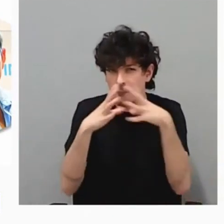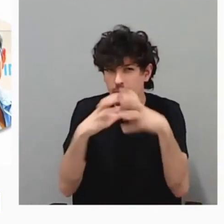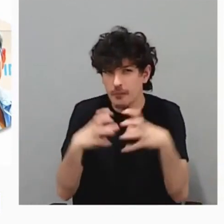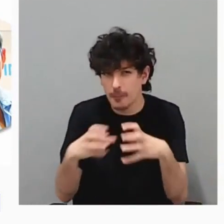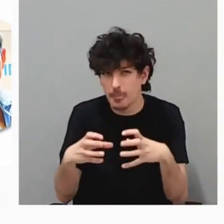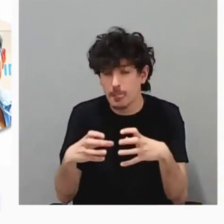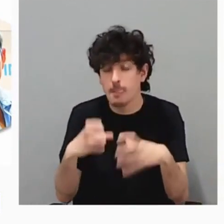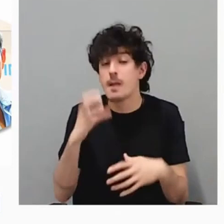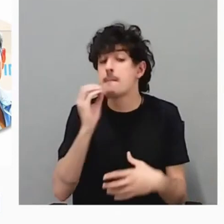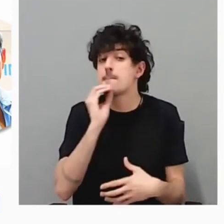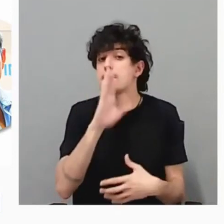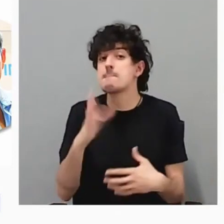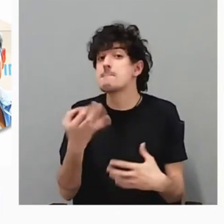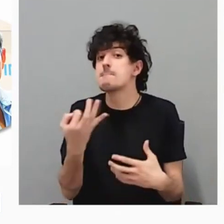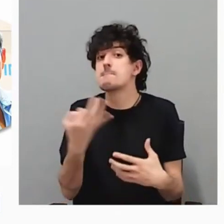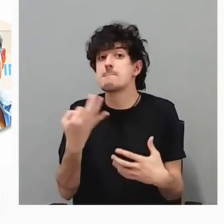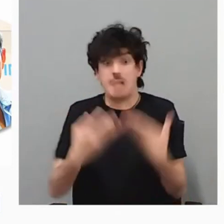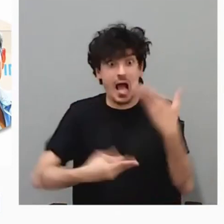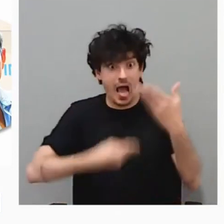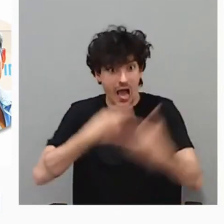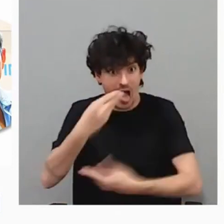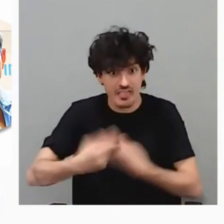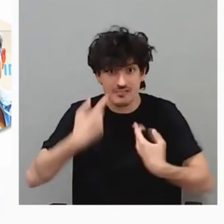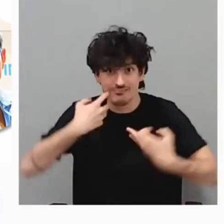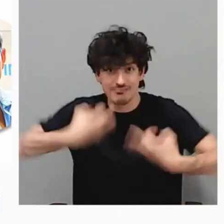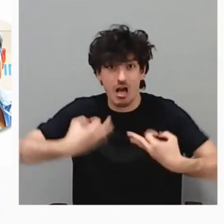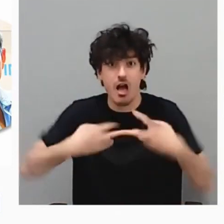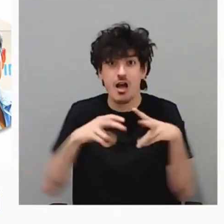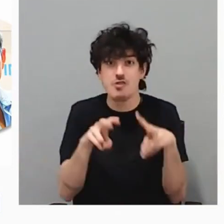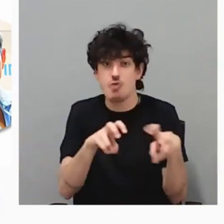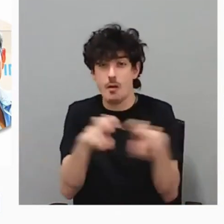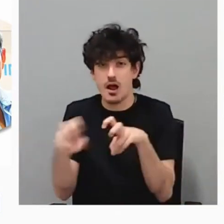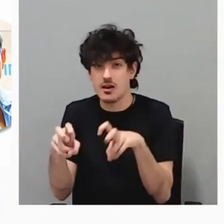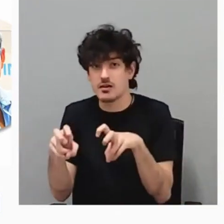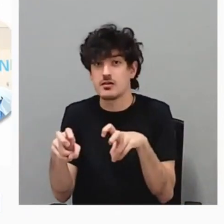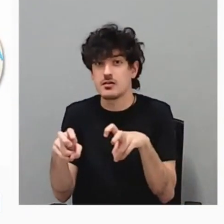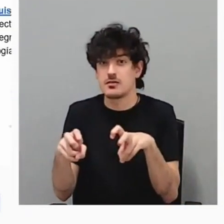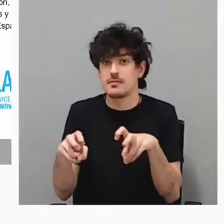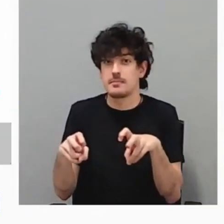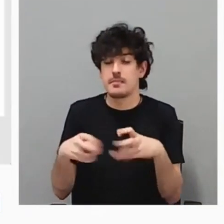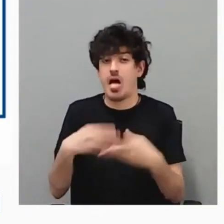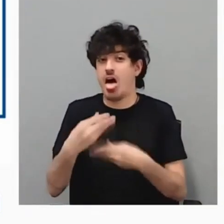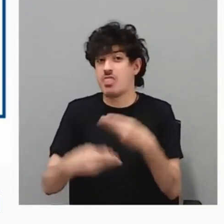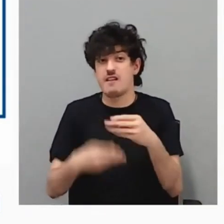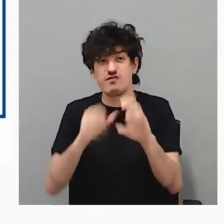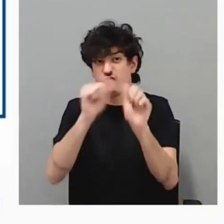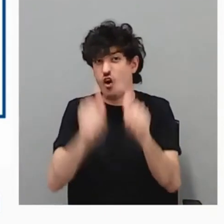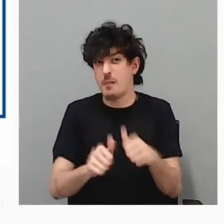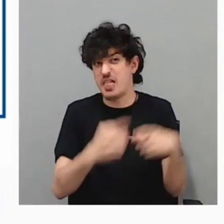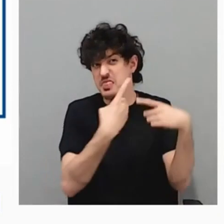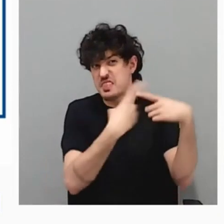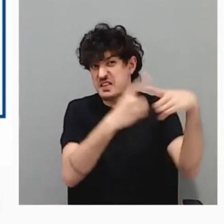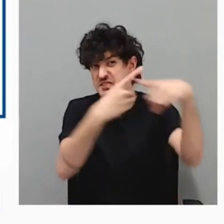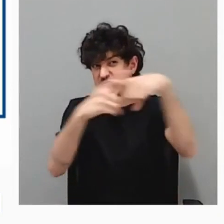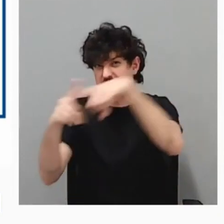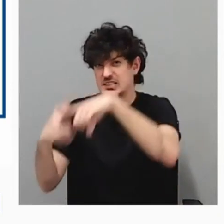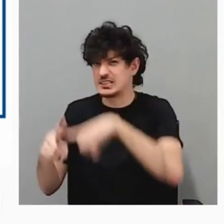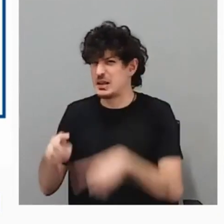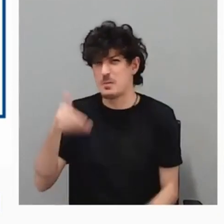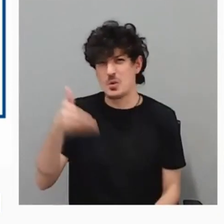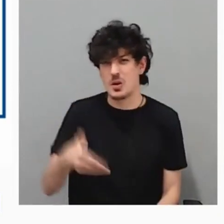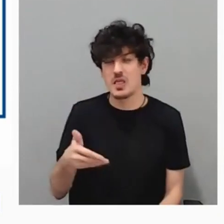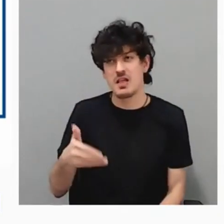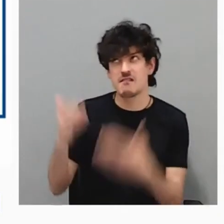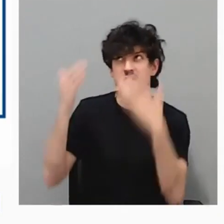que innovar, porque es necesario hacer las cosas, ya todos lo sabemos, de manera distinta. Quiero especialmente referenciar a Leticia, que es la